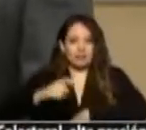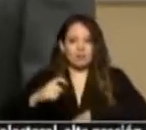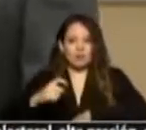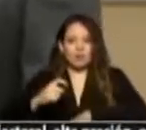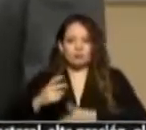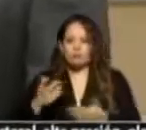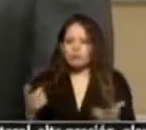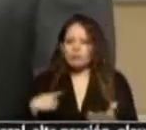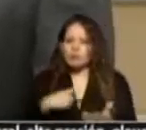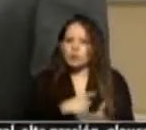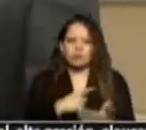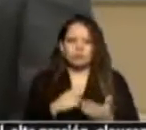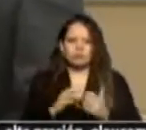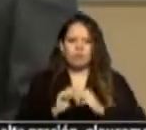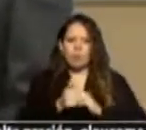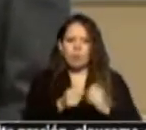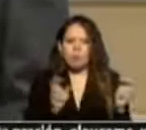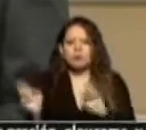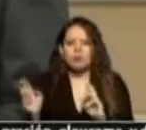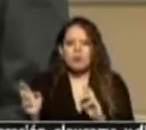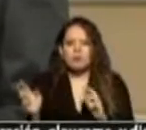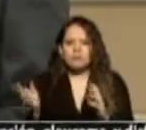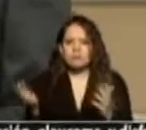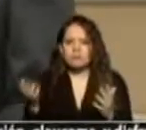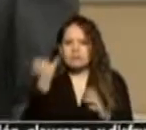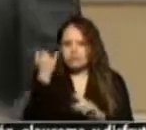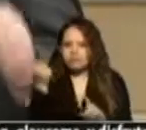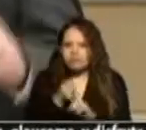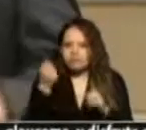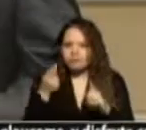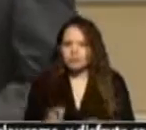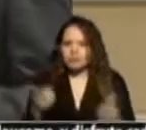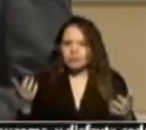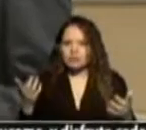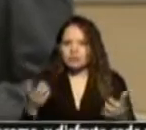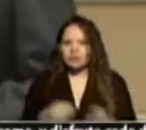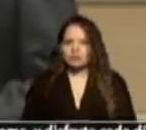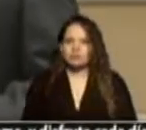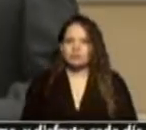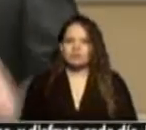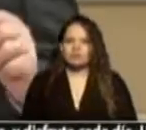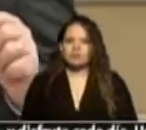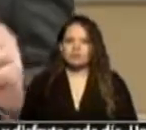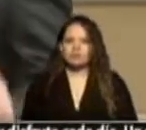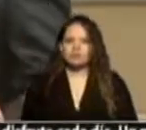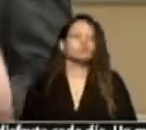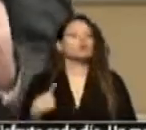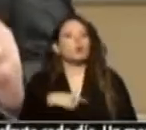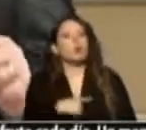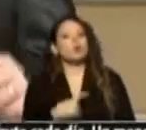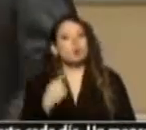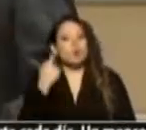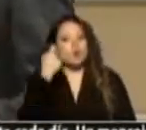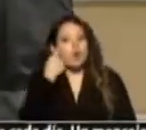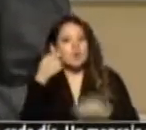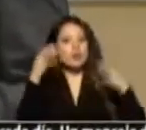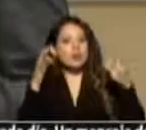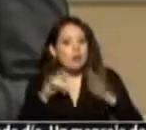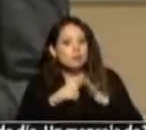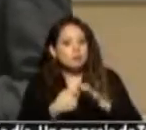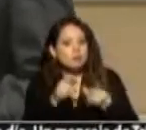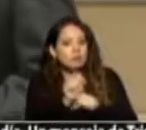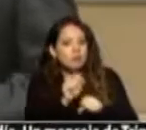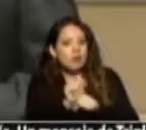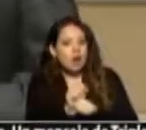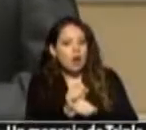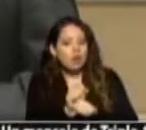caso del azote de un huracán o un fenómeno, ¿verdad?, parecido. Desde que llegamos a la dirección de la autoridad el 4 de febrero hemos dicho que